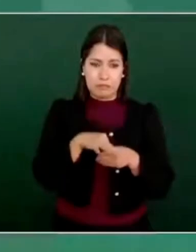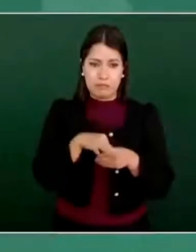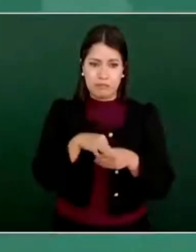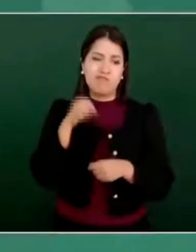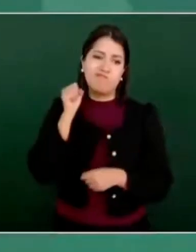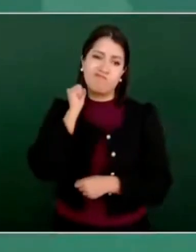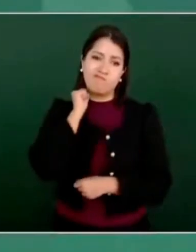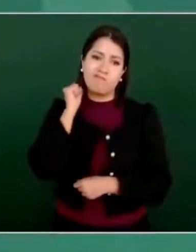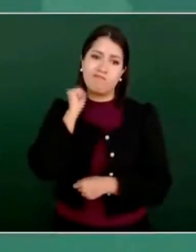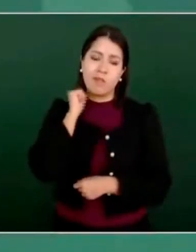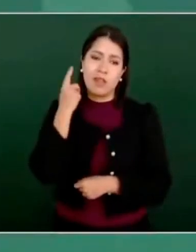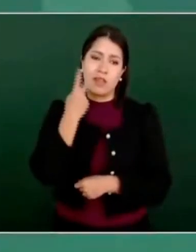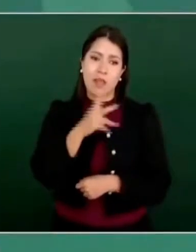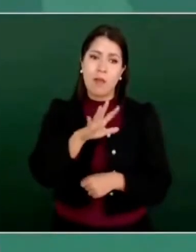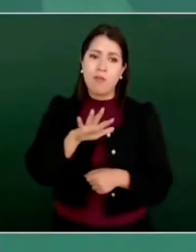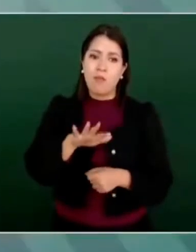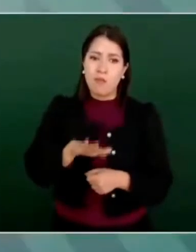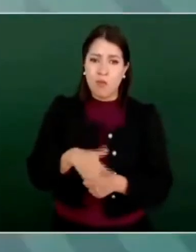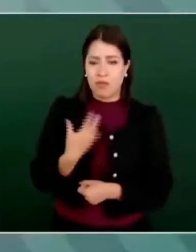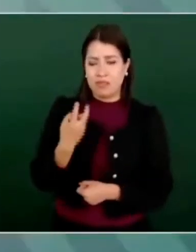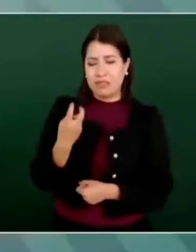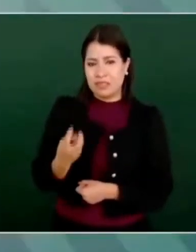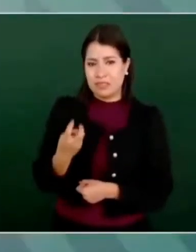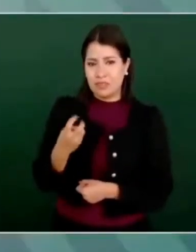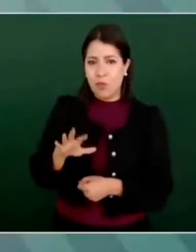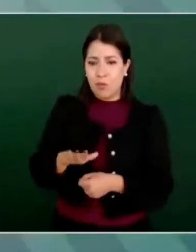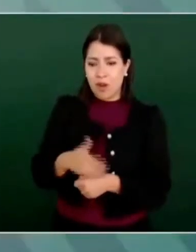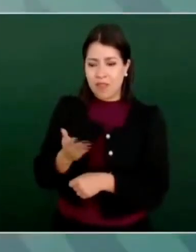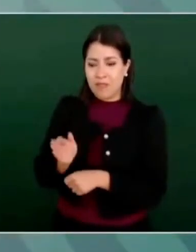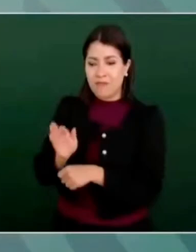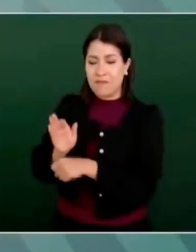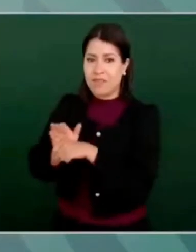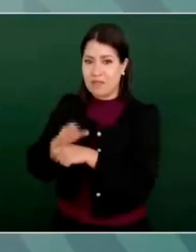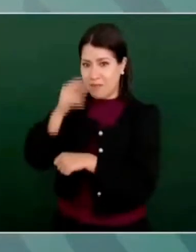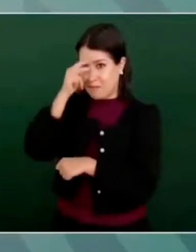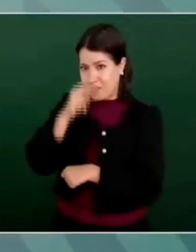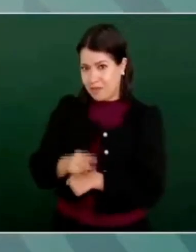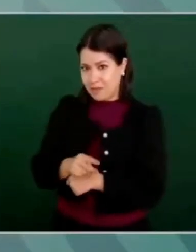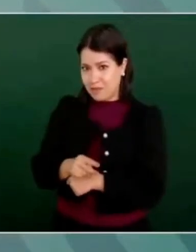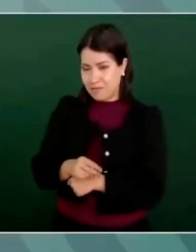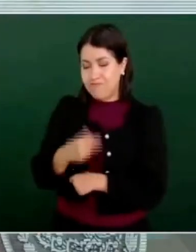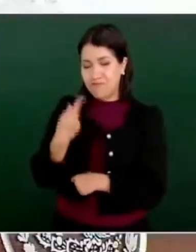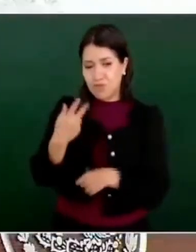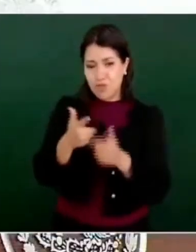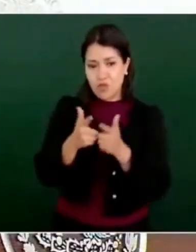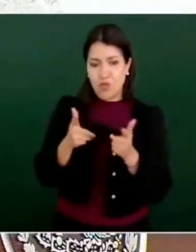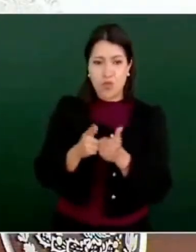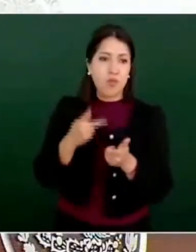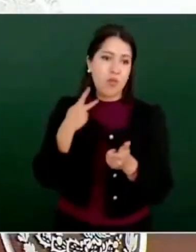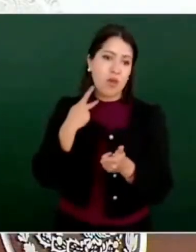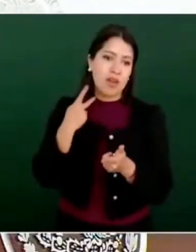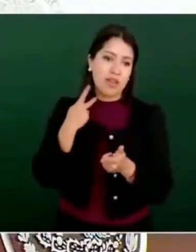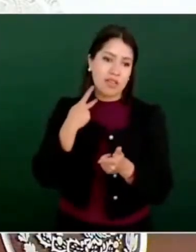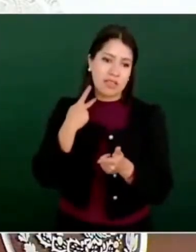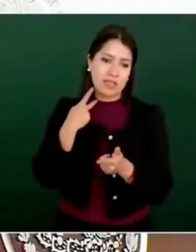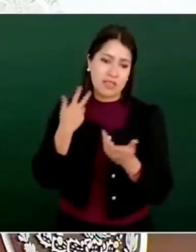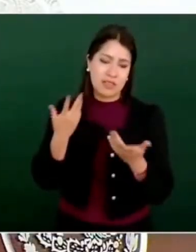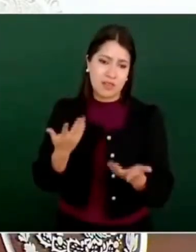por esa represalia y su partido se quedó sin la mayoría en la